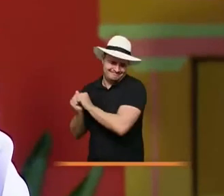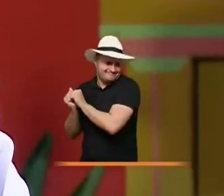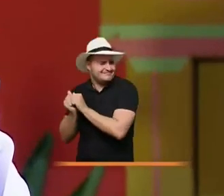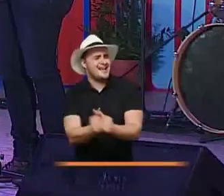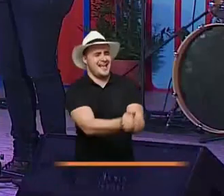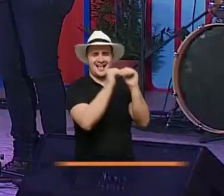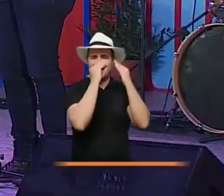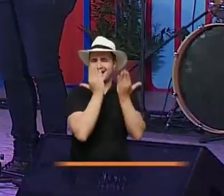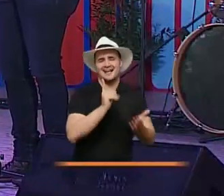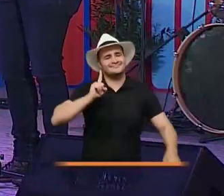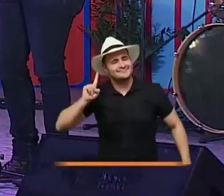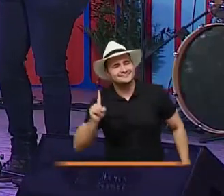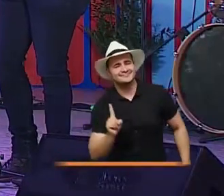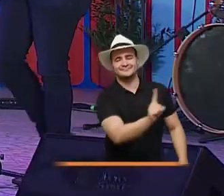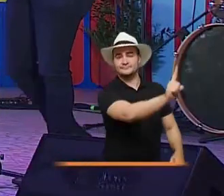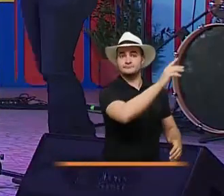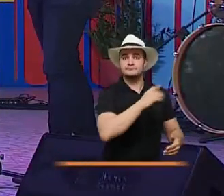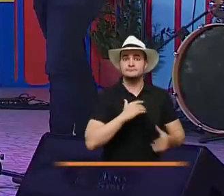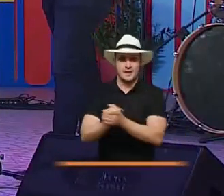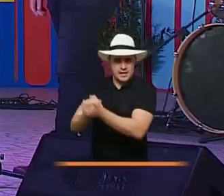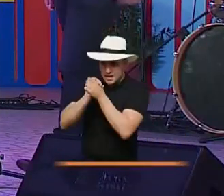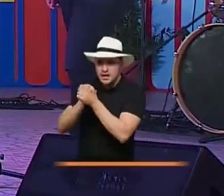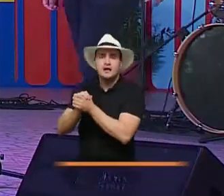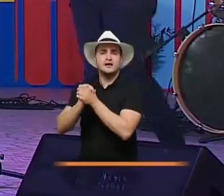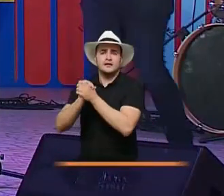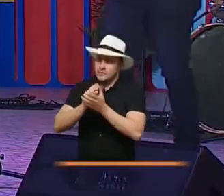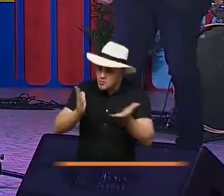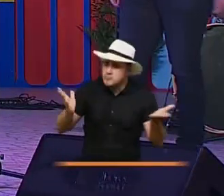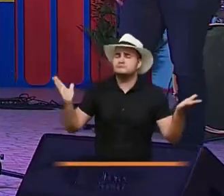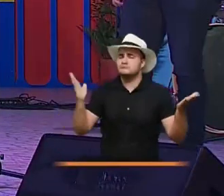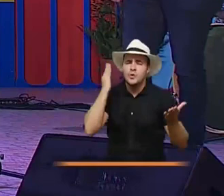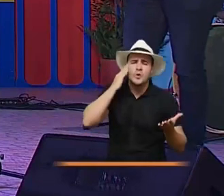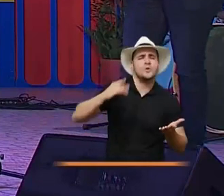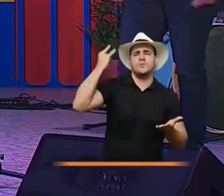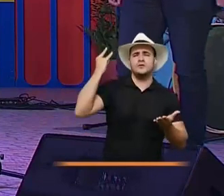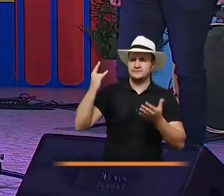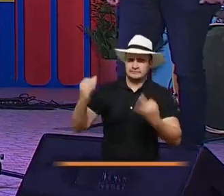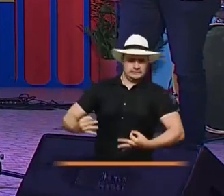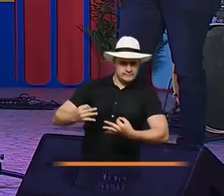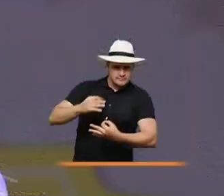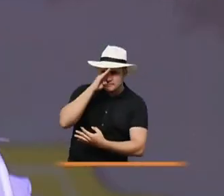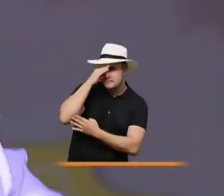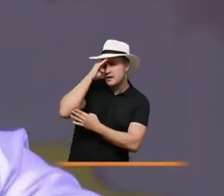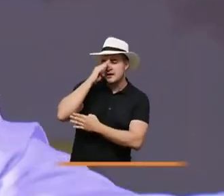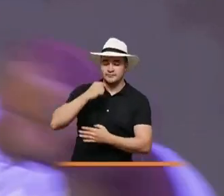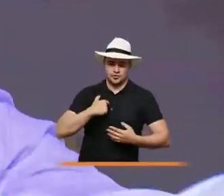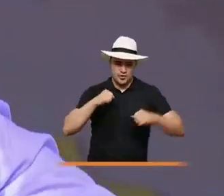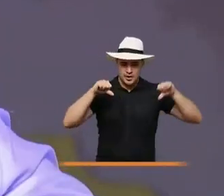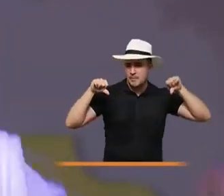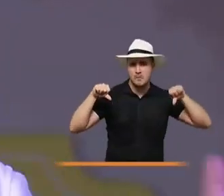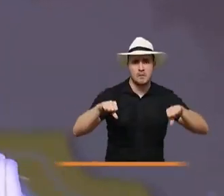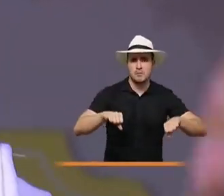colegio amigo se conoce cuando no está mal